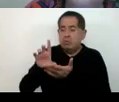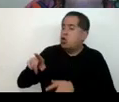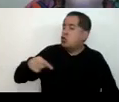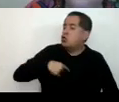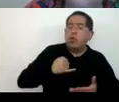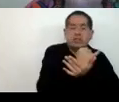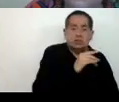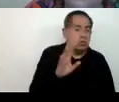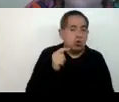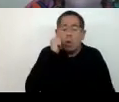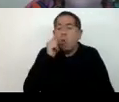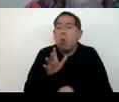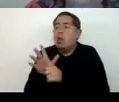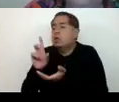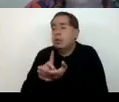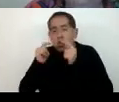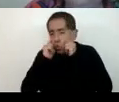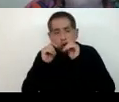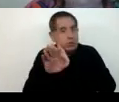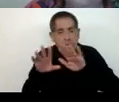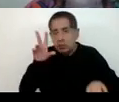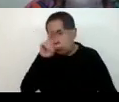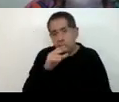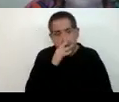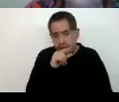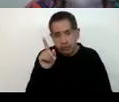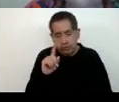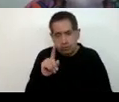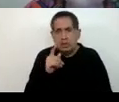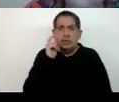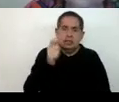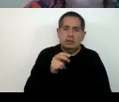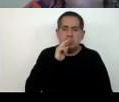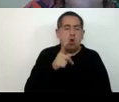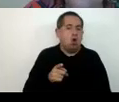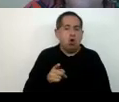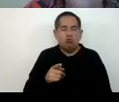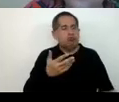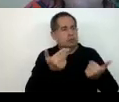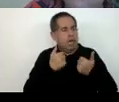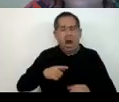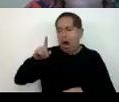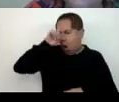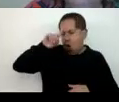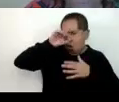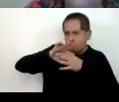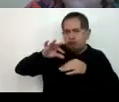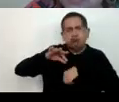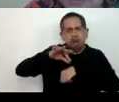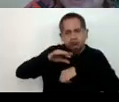la discapacidad que tenga, lo más recomendable es solicitar el apoyo, asesoría